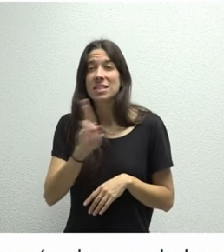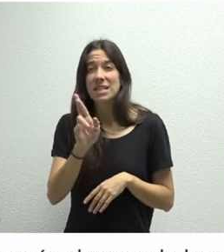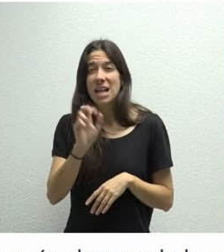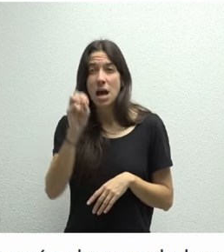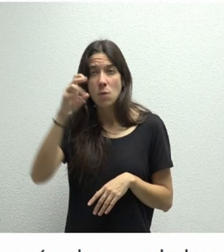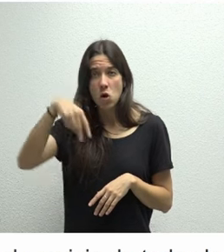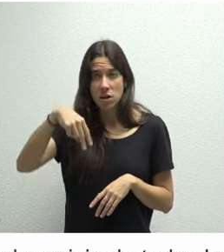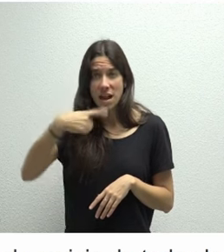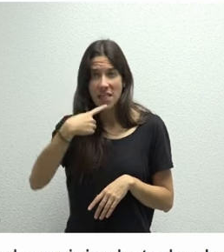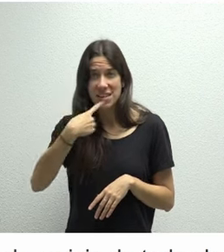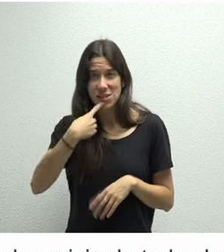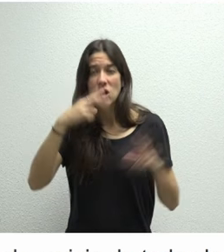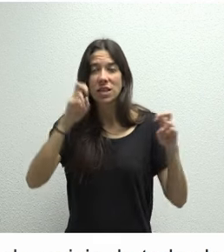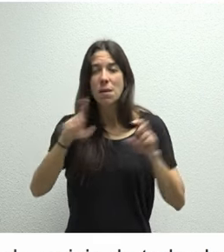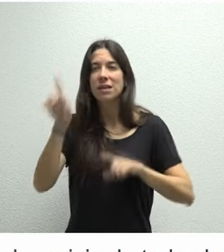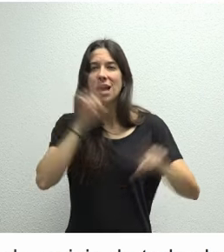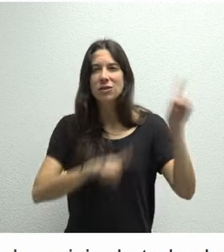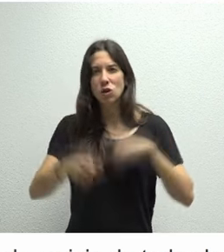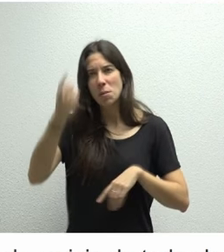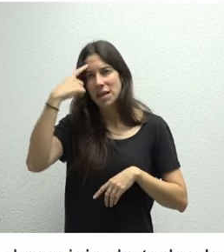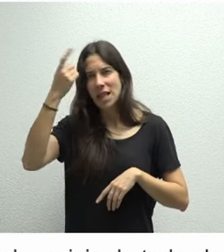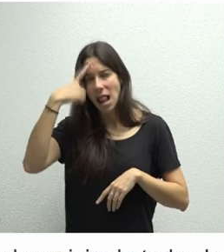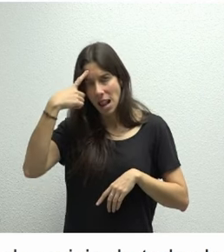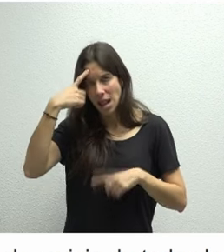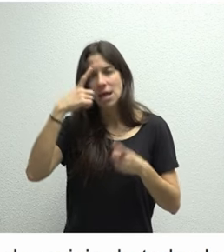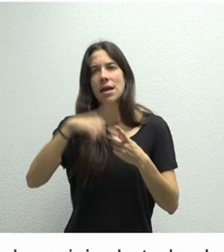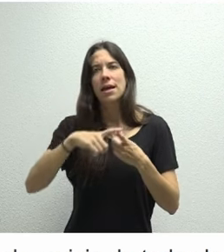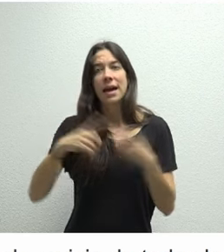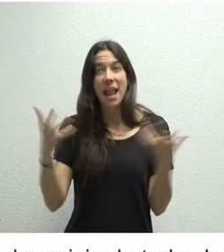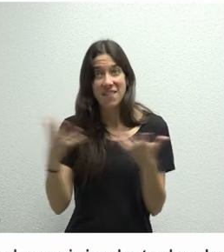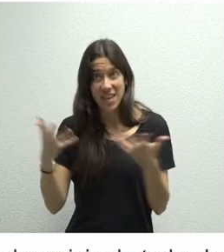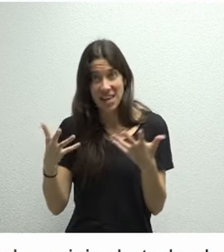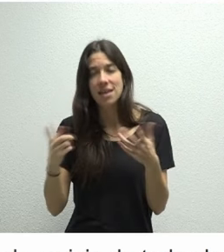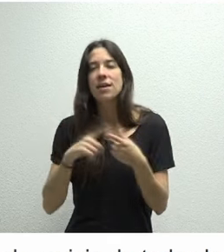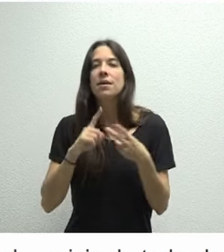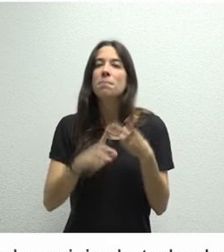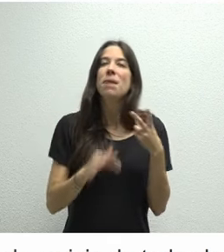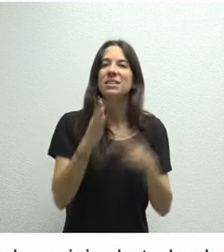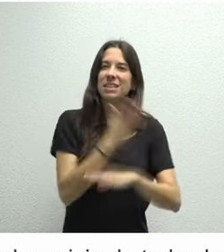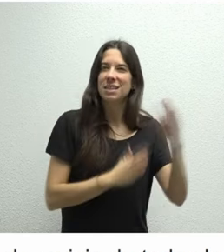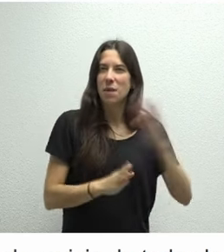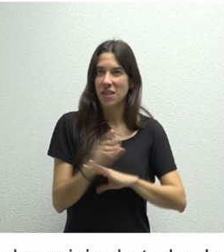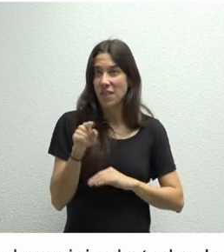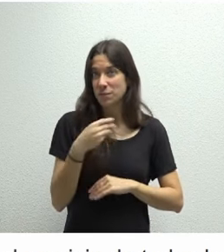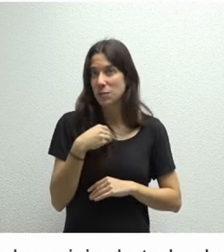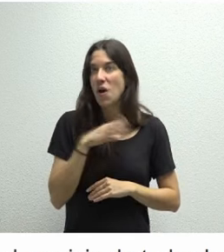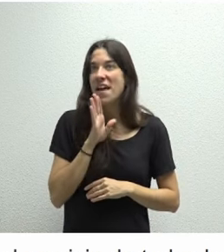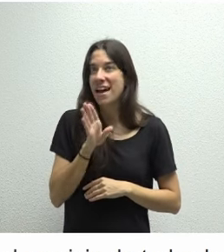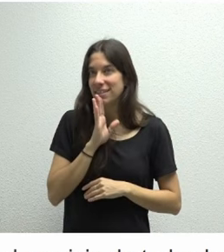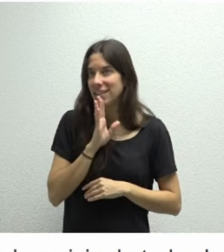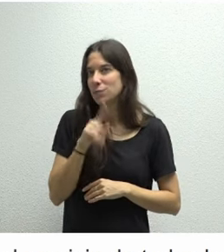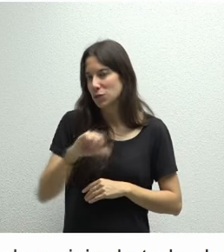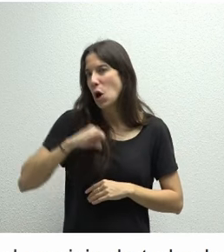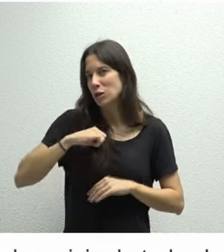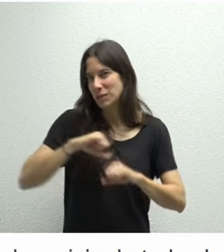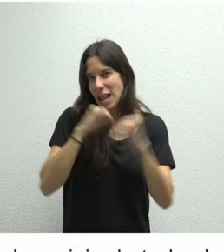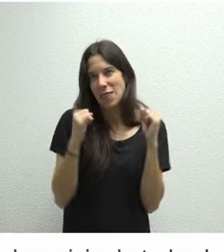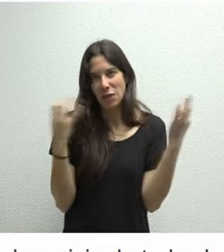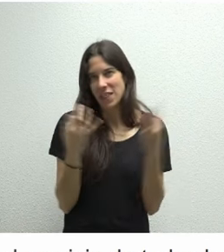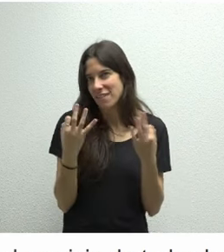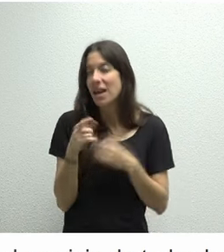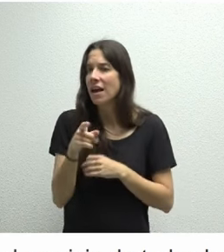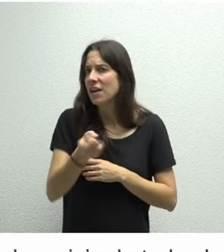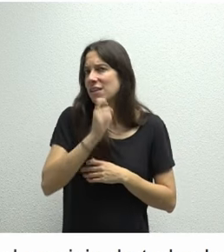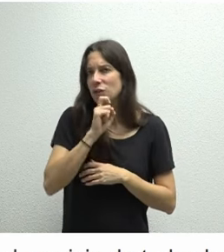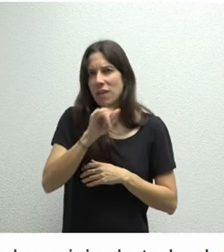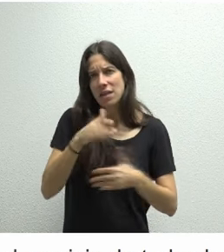de trastorno mental grave y discapacidad ahí hay grandes dificultades yo no sé cómo lo